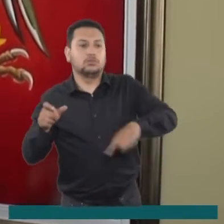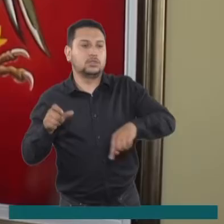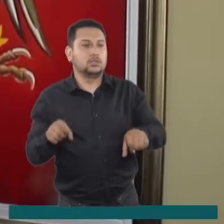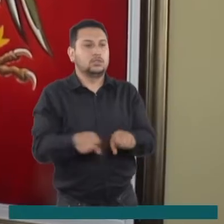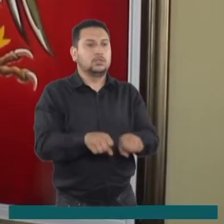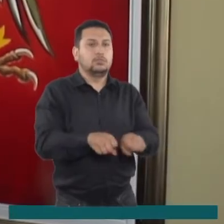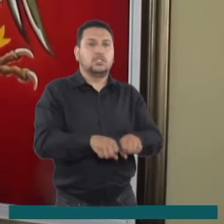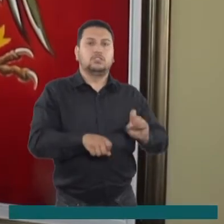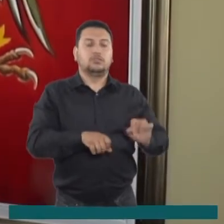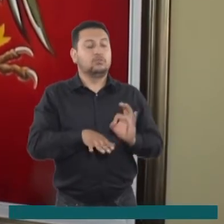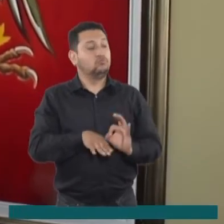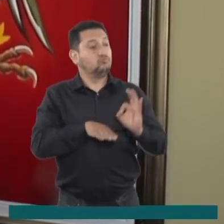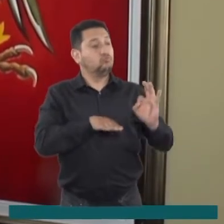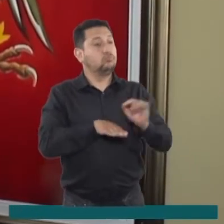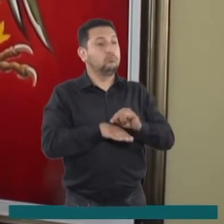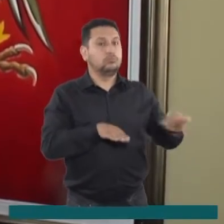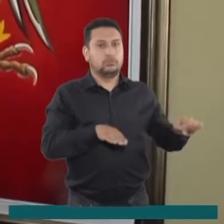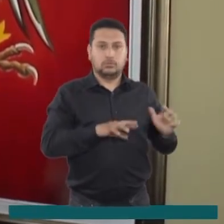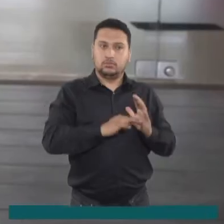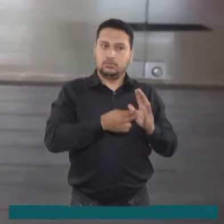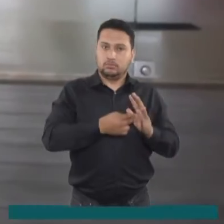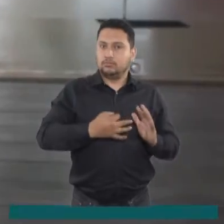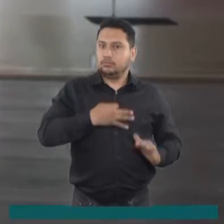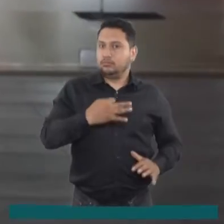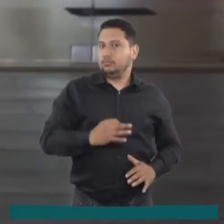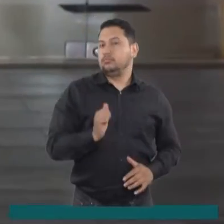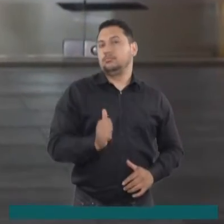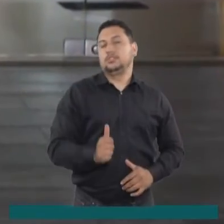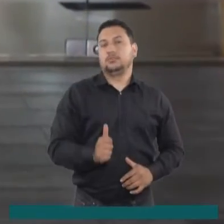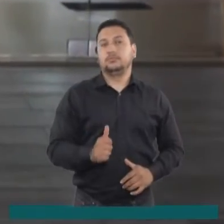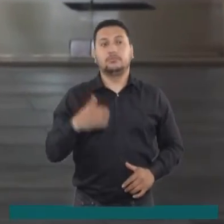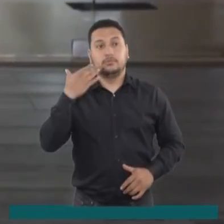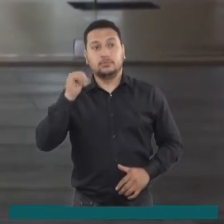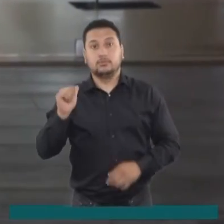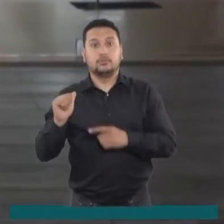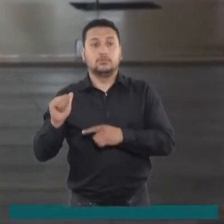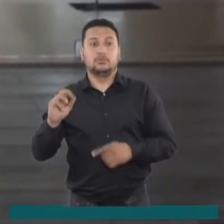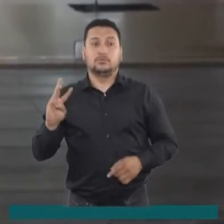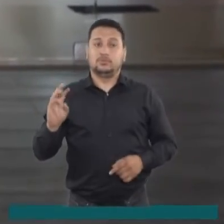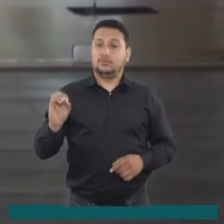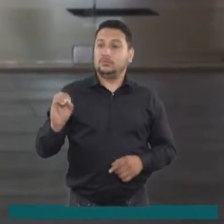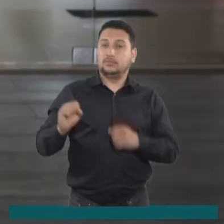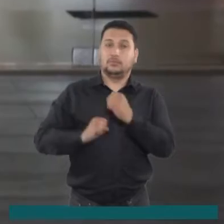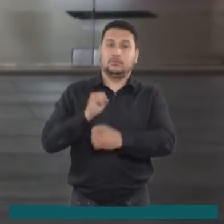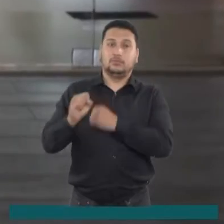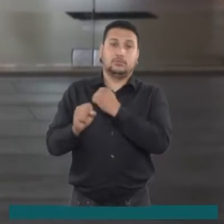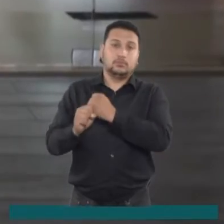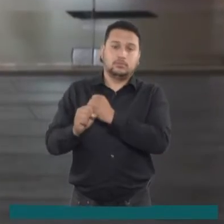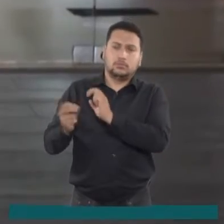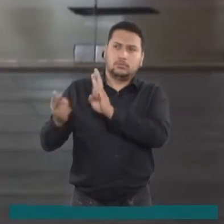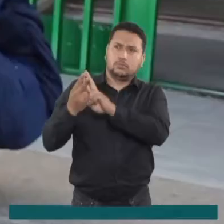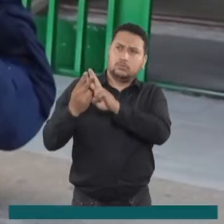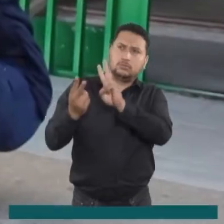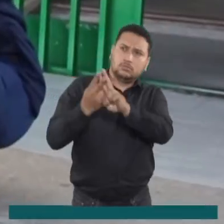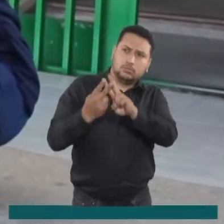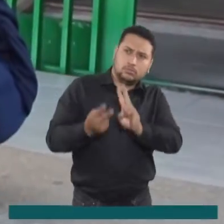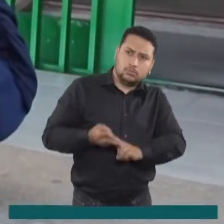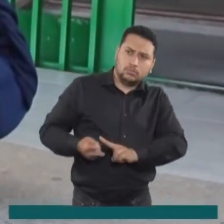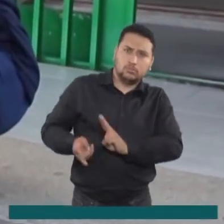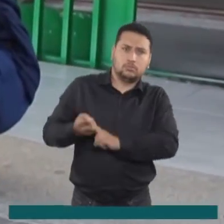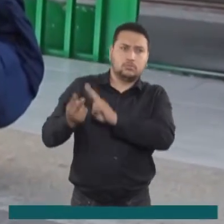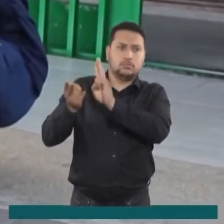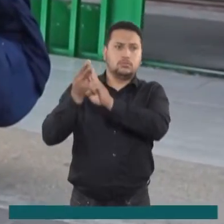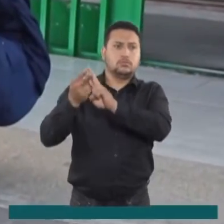ser humano deben ser sus zapatos. Diana es quizás la única persona que en 3 décadas ha conocido a las